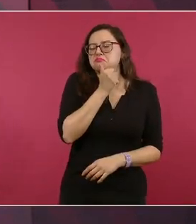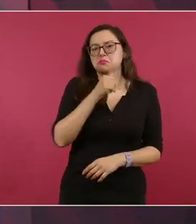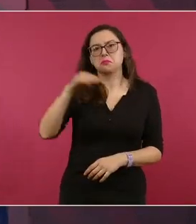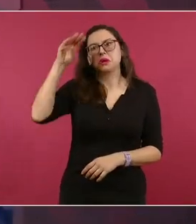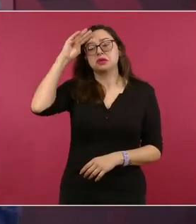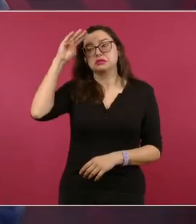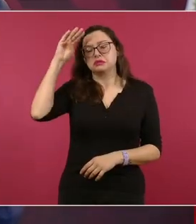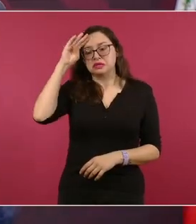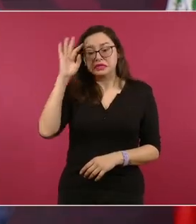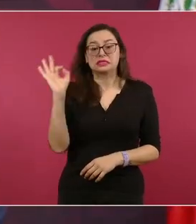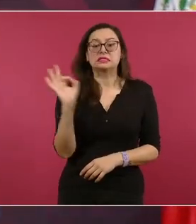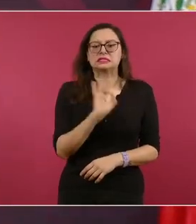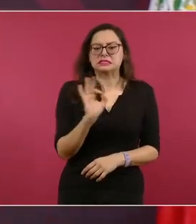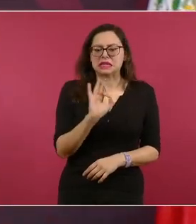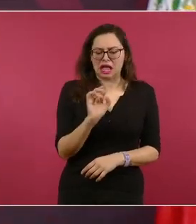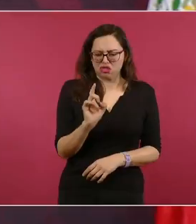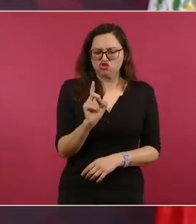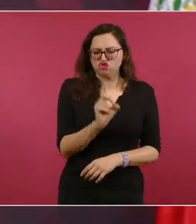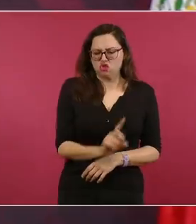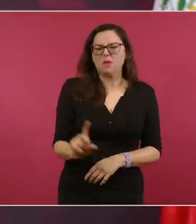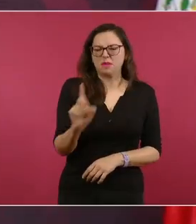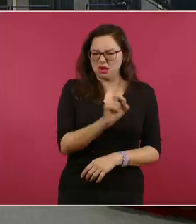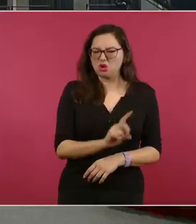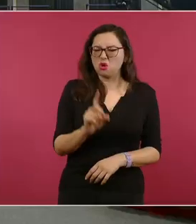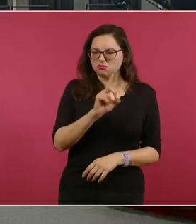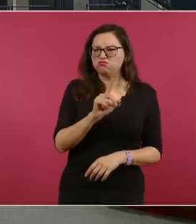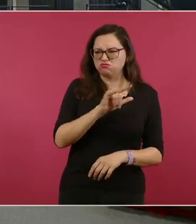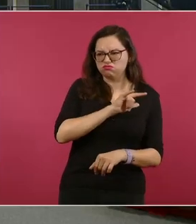Y allá aparece un documento